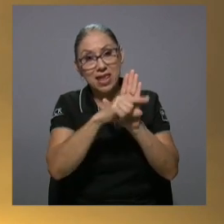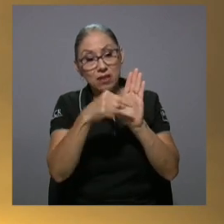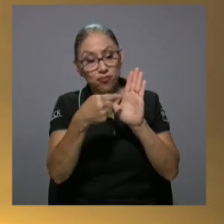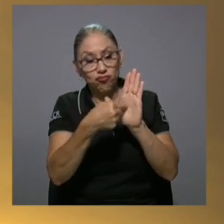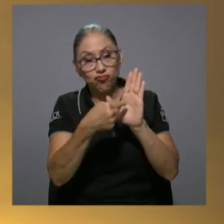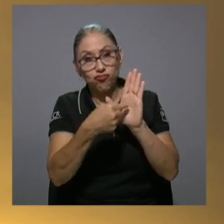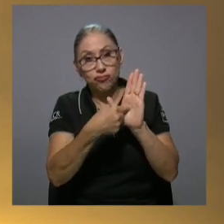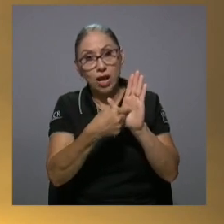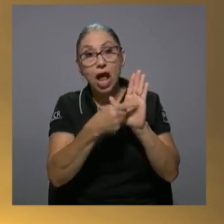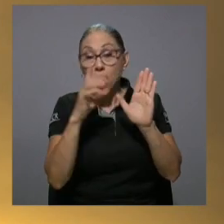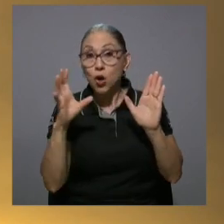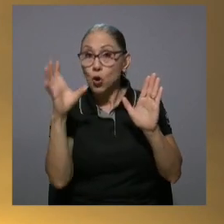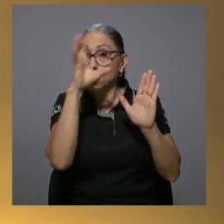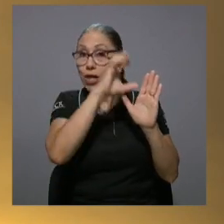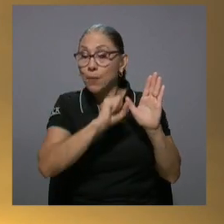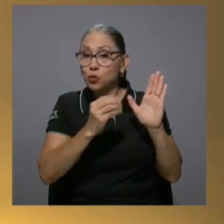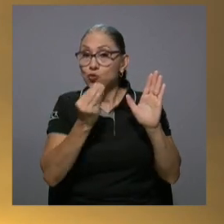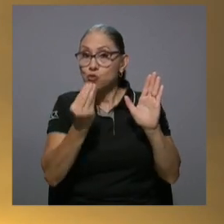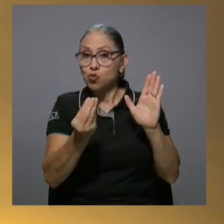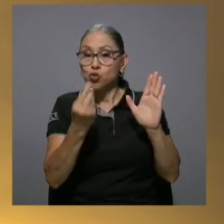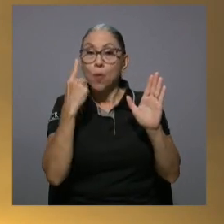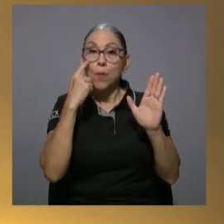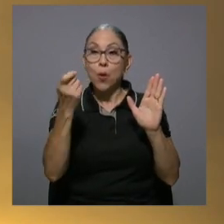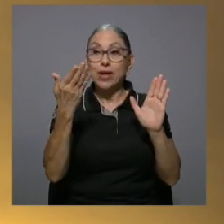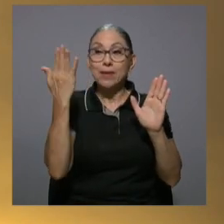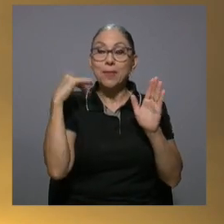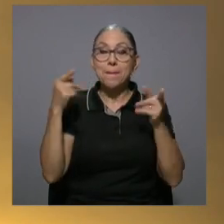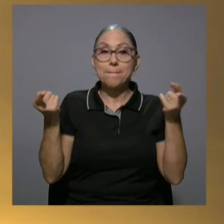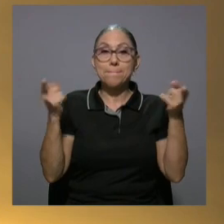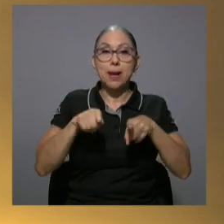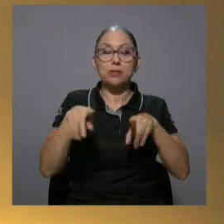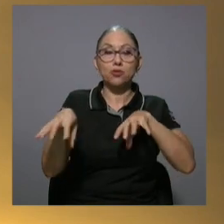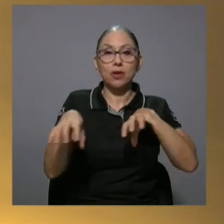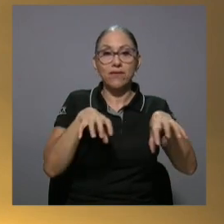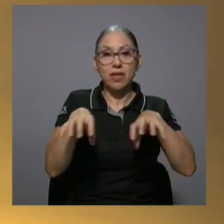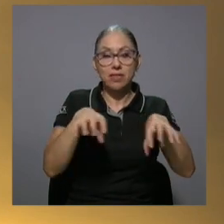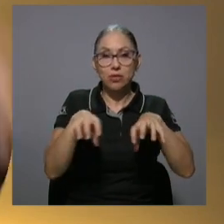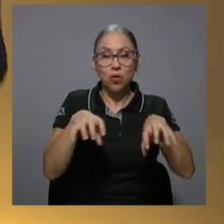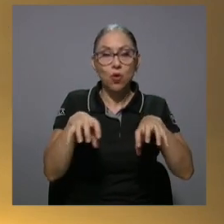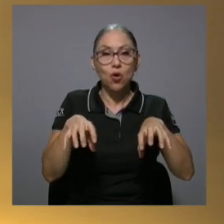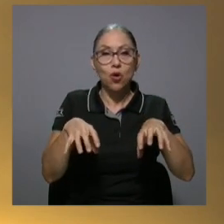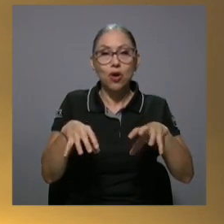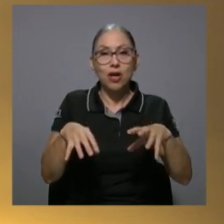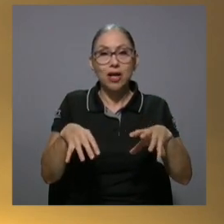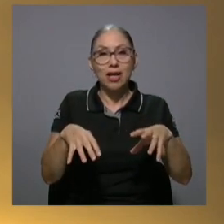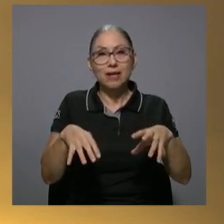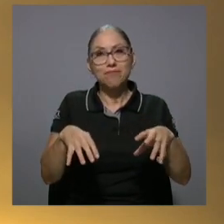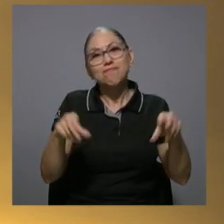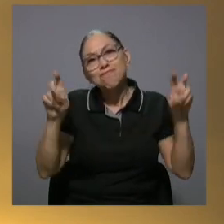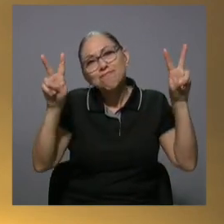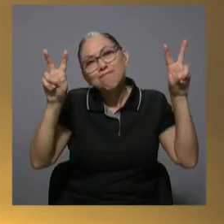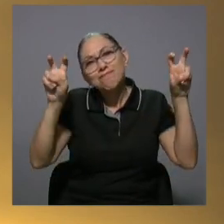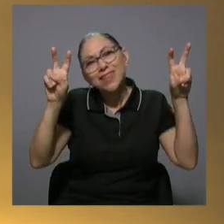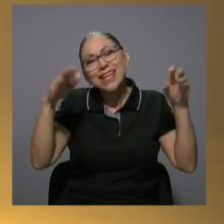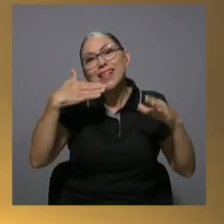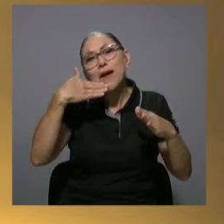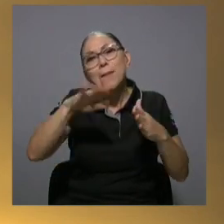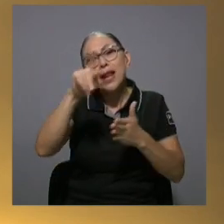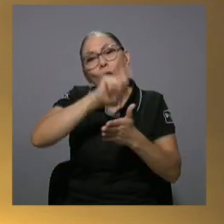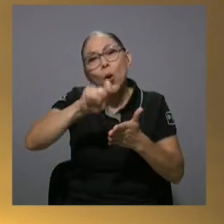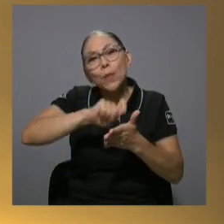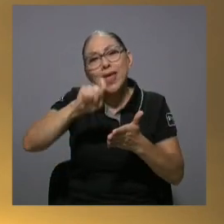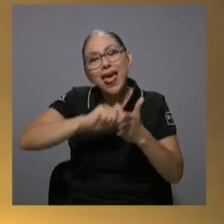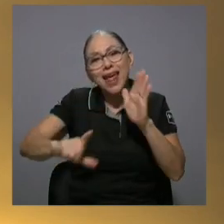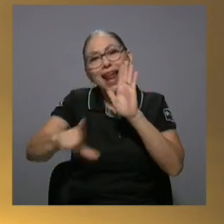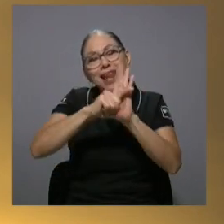hubo un evento en el cual estaba mal copiada la ley de México,